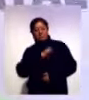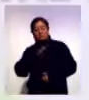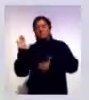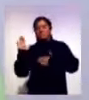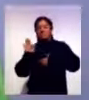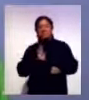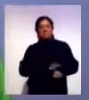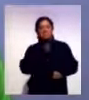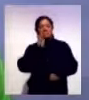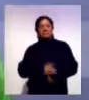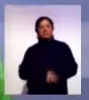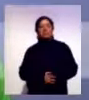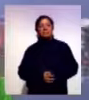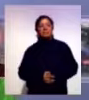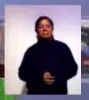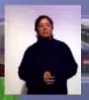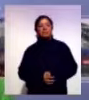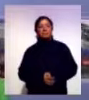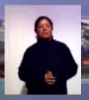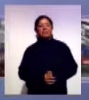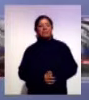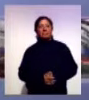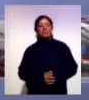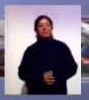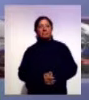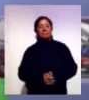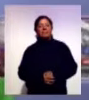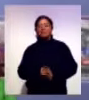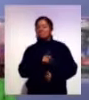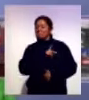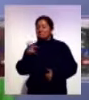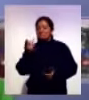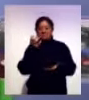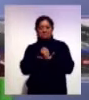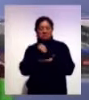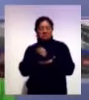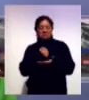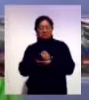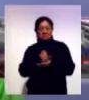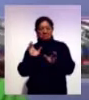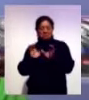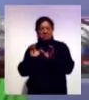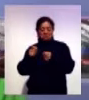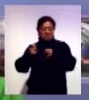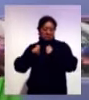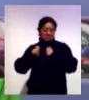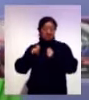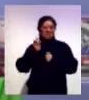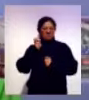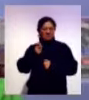más. Sí, bueno, todos los triunfos o todos los reconocimientos te comprometen, te conllevan a un compromiso